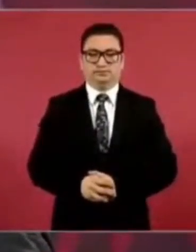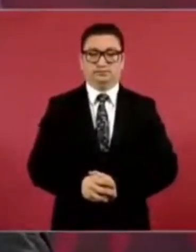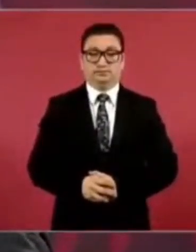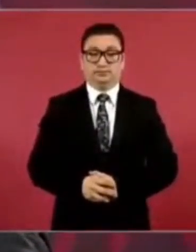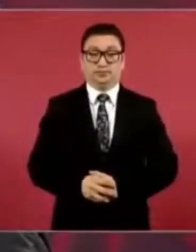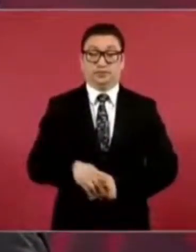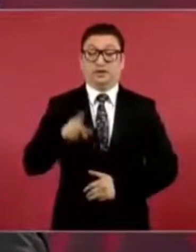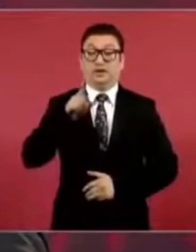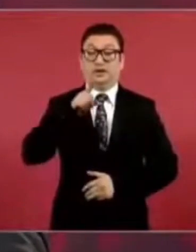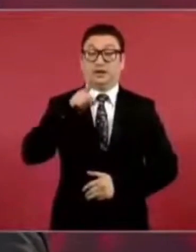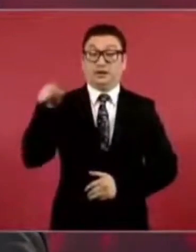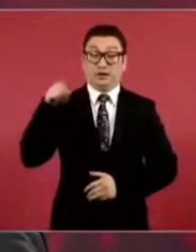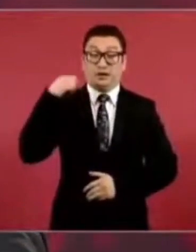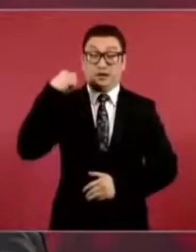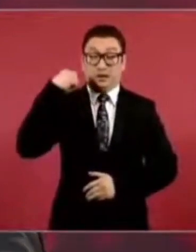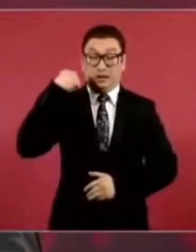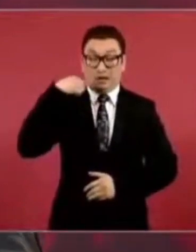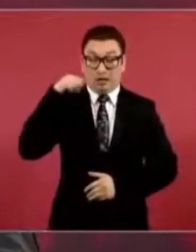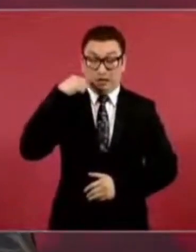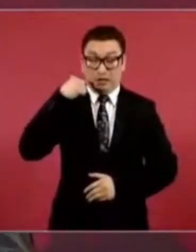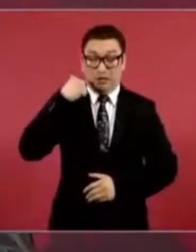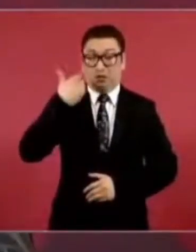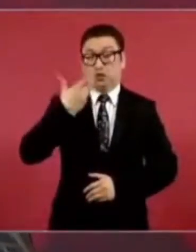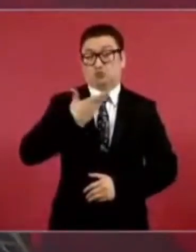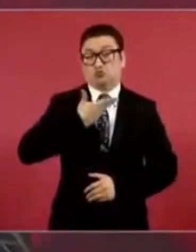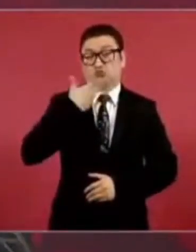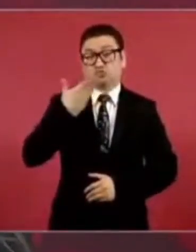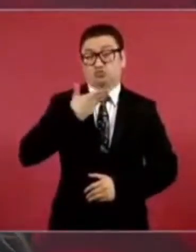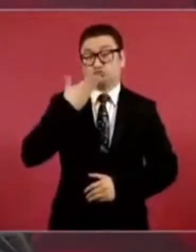más informados,